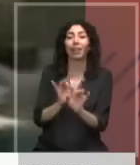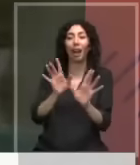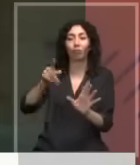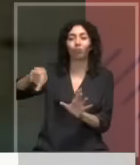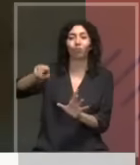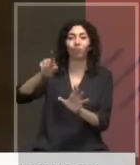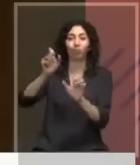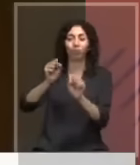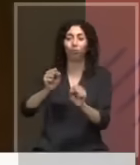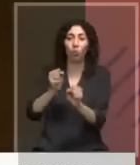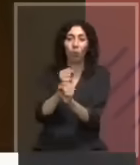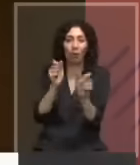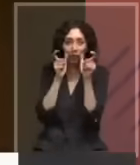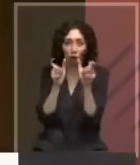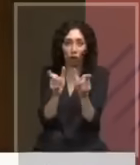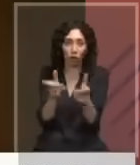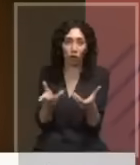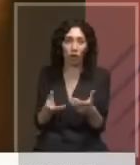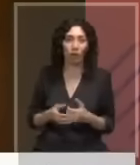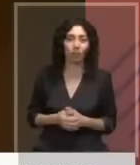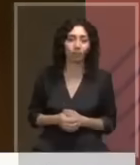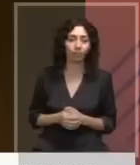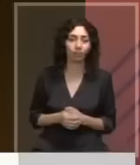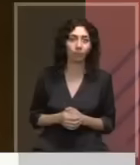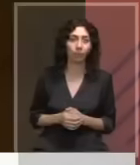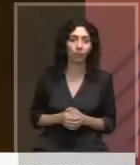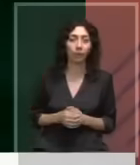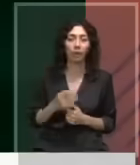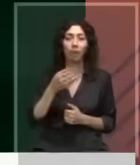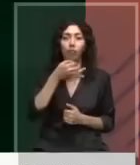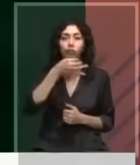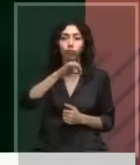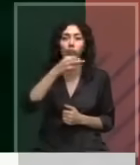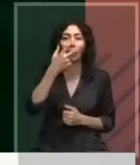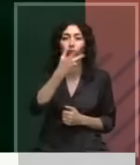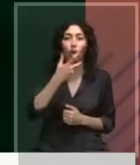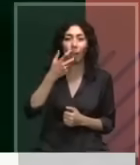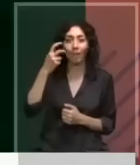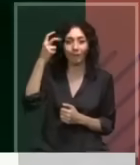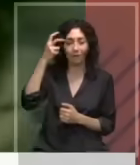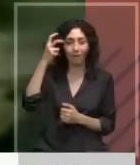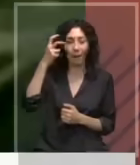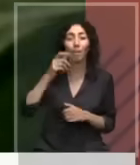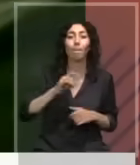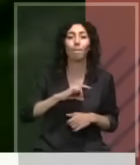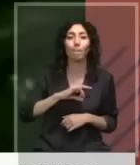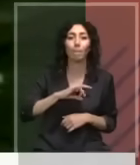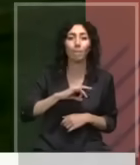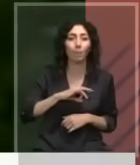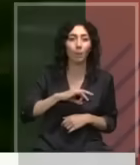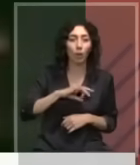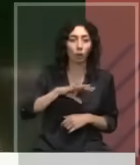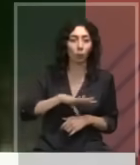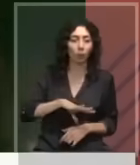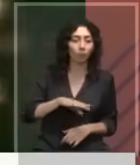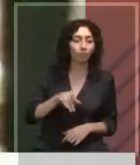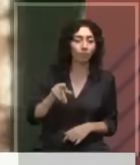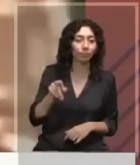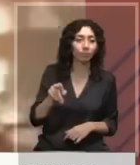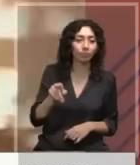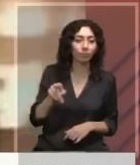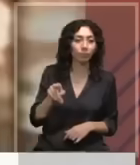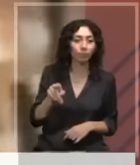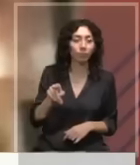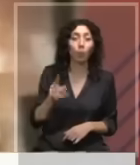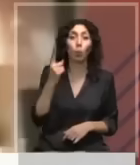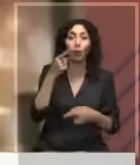también incontrolables. Ómnibus fueron incendiados en la Gran São Paulo. En una semana, y porque la cúpula así lo decidió,